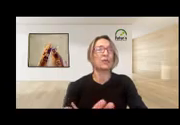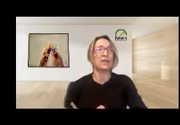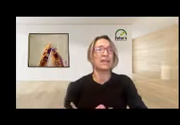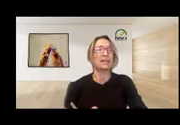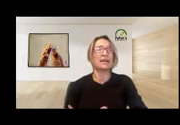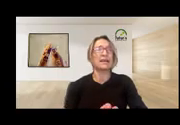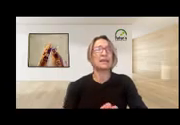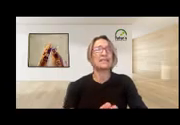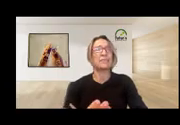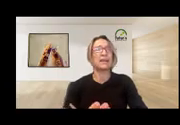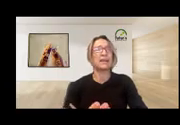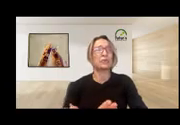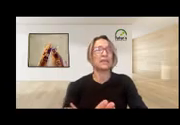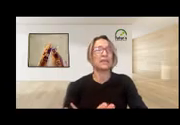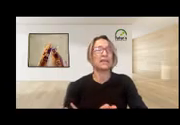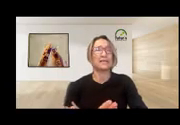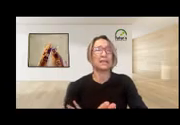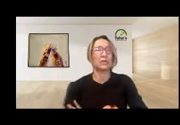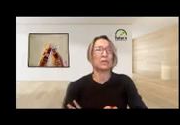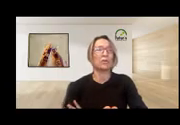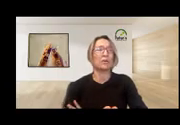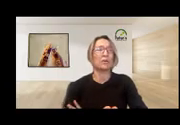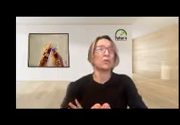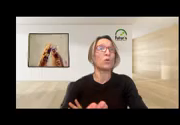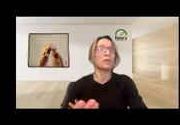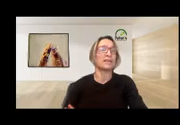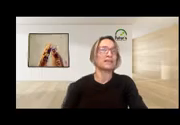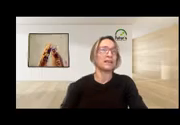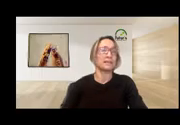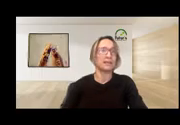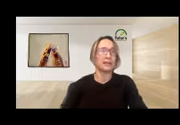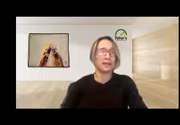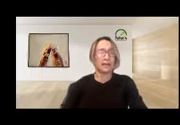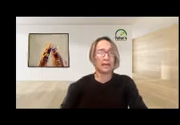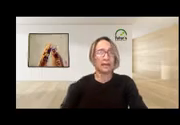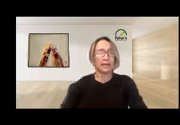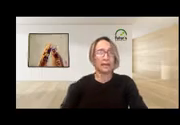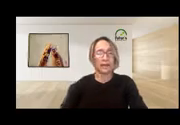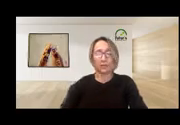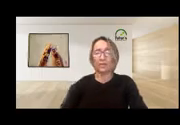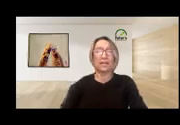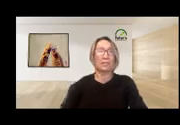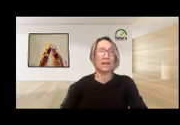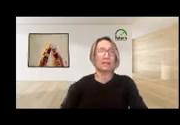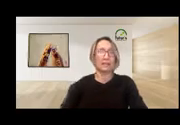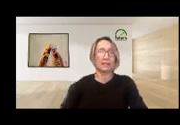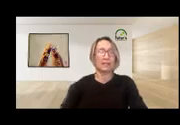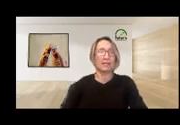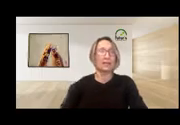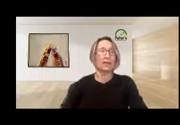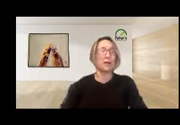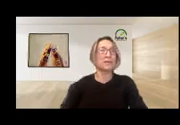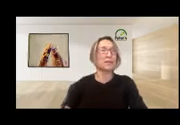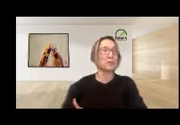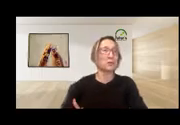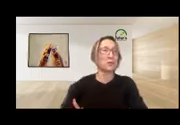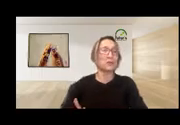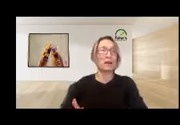se ha encargado de ir sembrando y haciendo algo de la labor que hacía estos animales